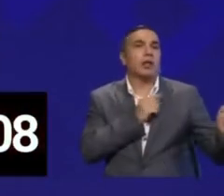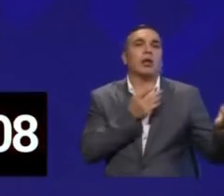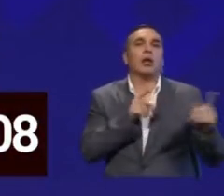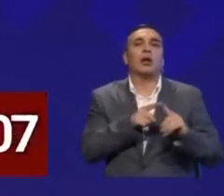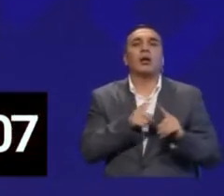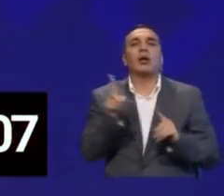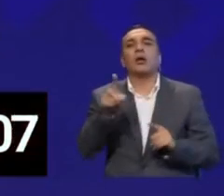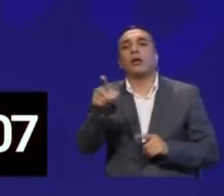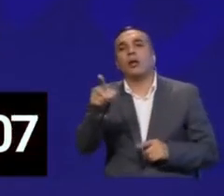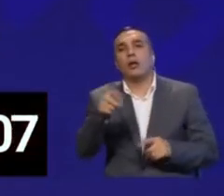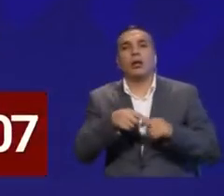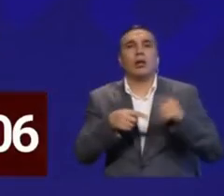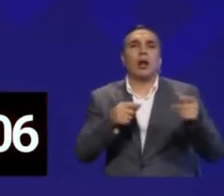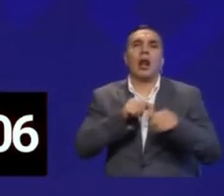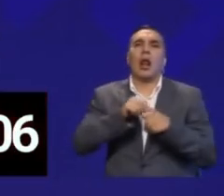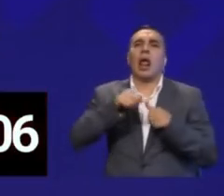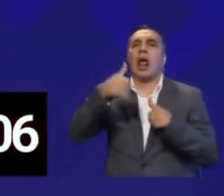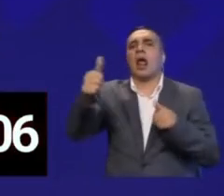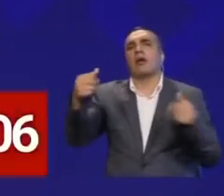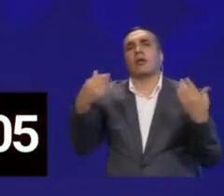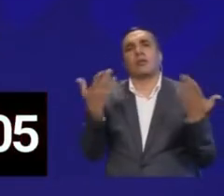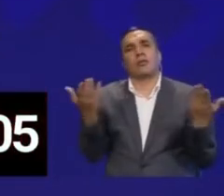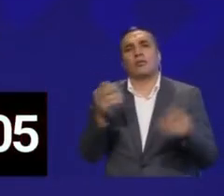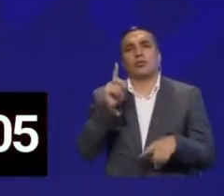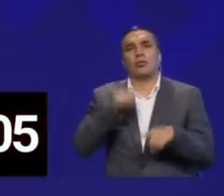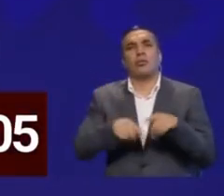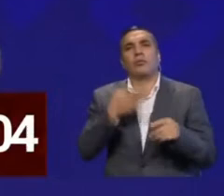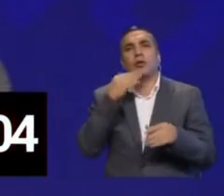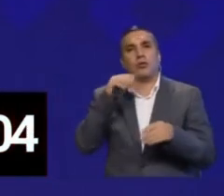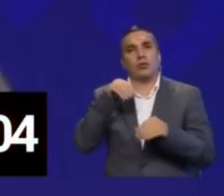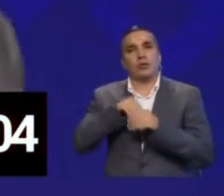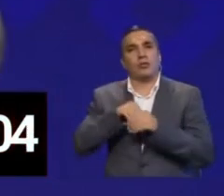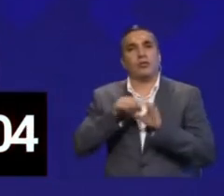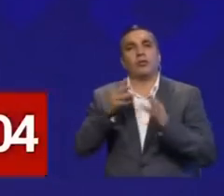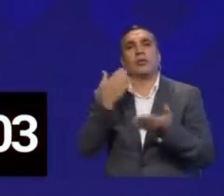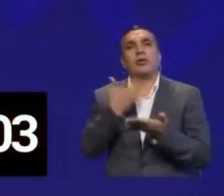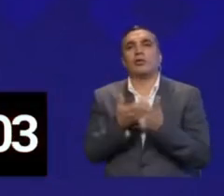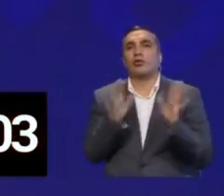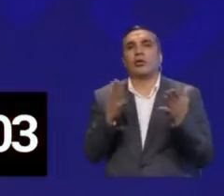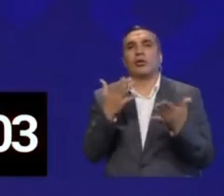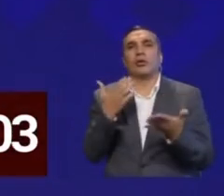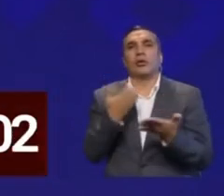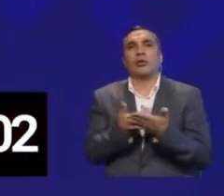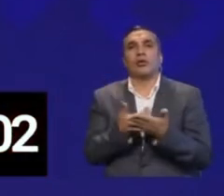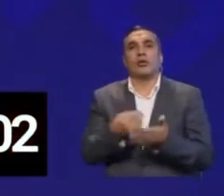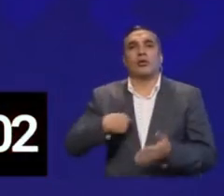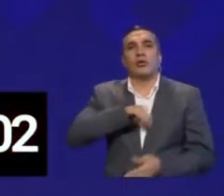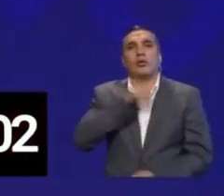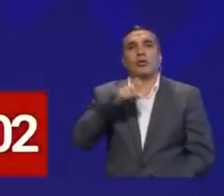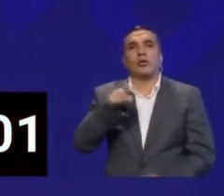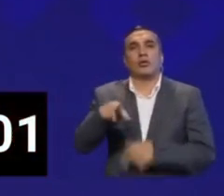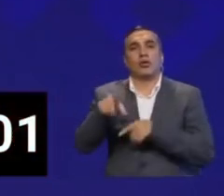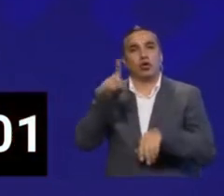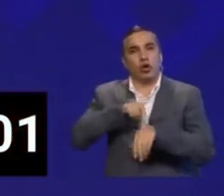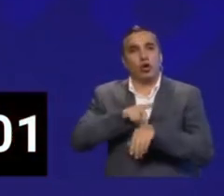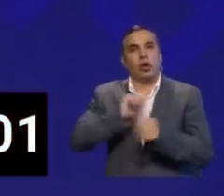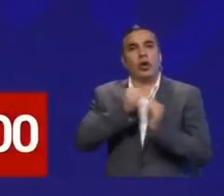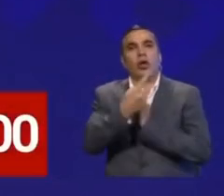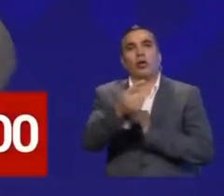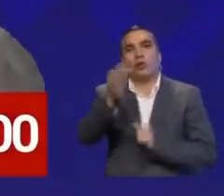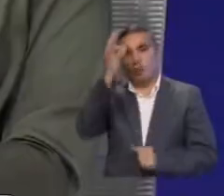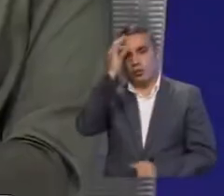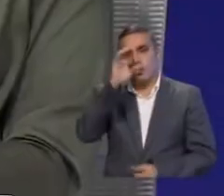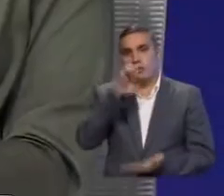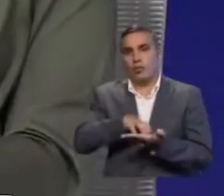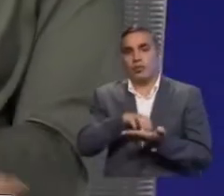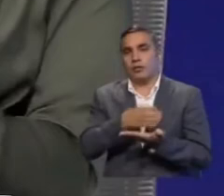va a necesitar más recorrido y más economía para movilizarse. Necesitamos esos especialistas en cada hospital